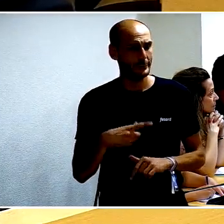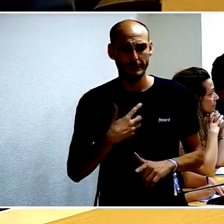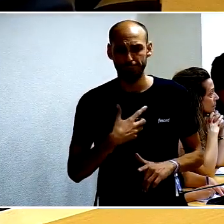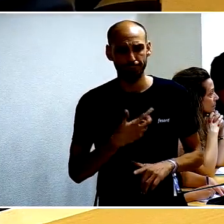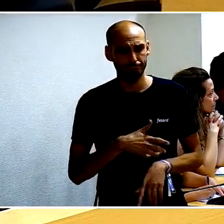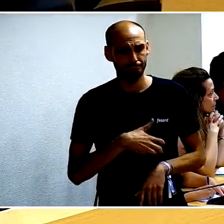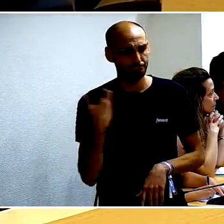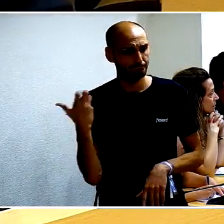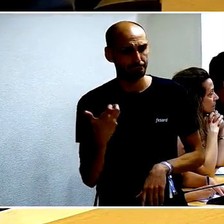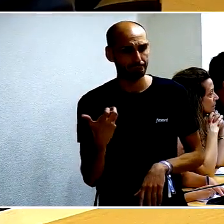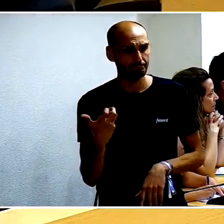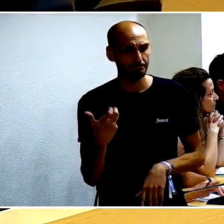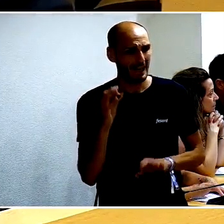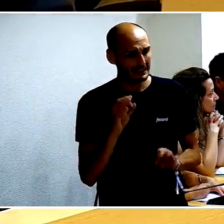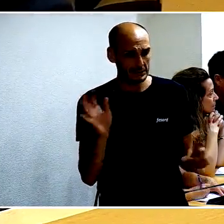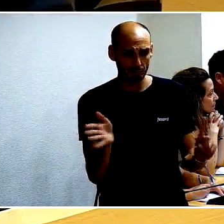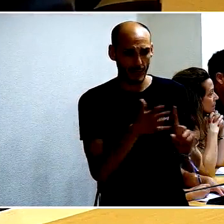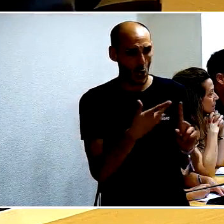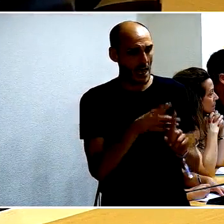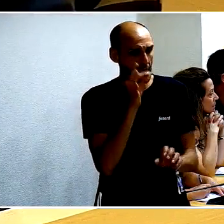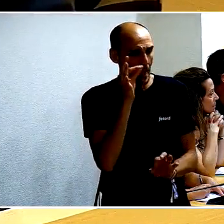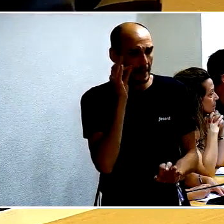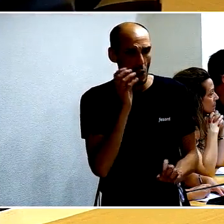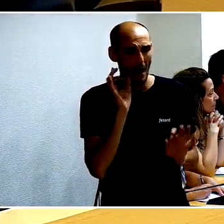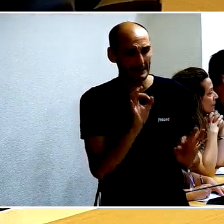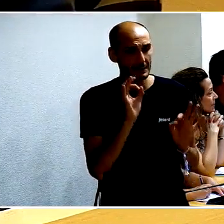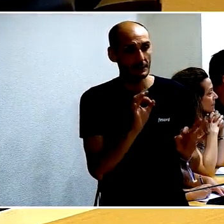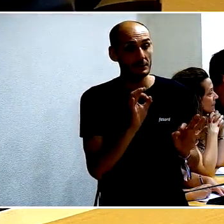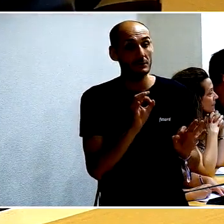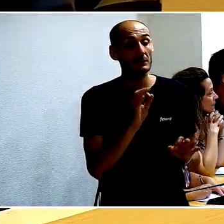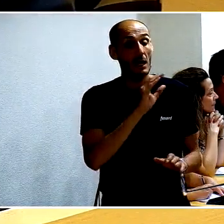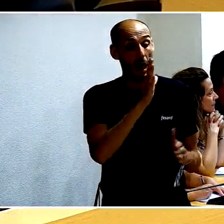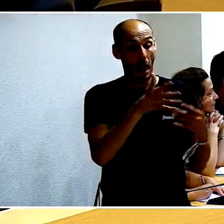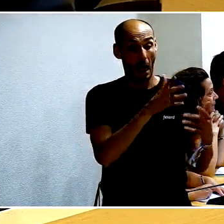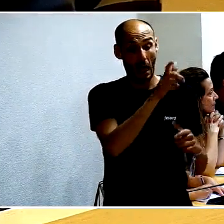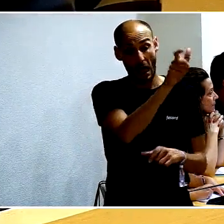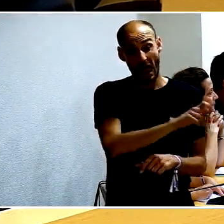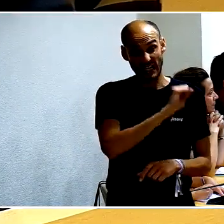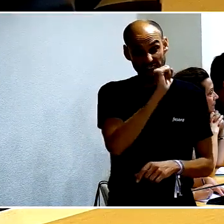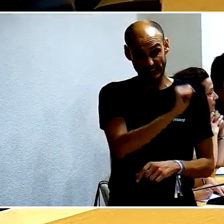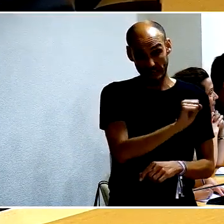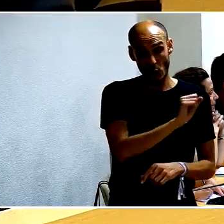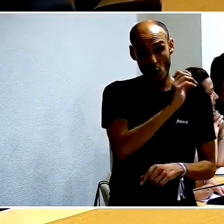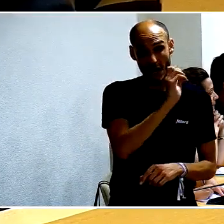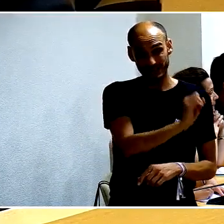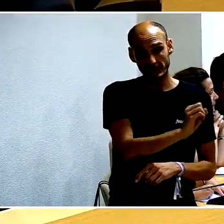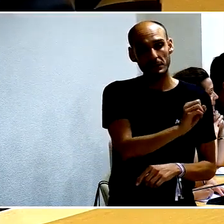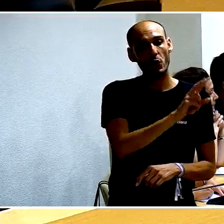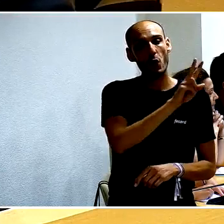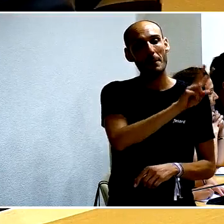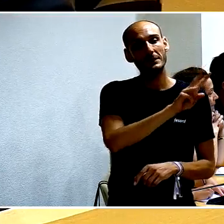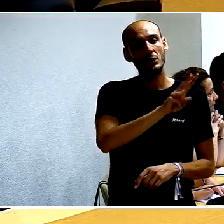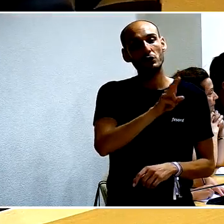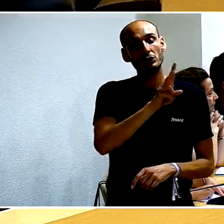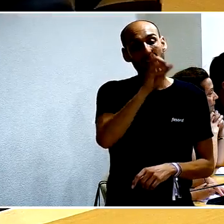manera no fuera una violencia de género. El asesino fue condenado a 29 años por asesinato, pero no por violencia de